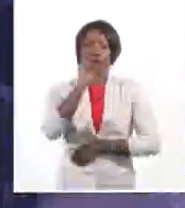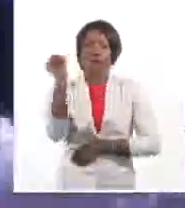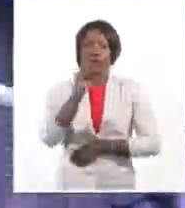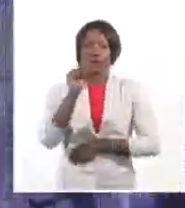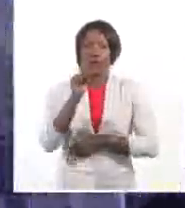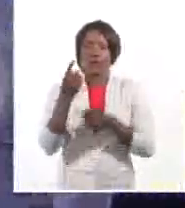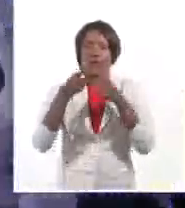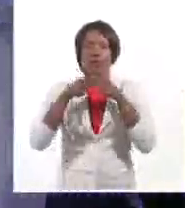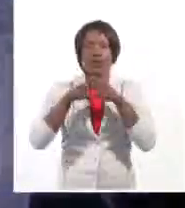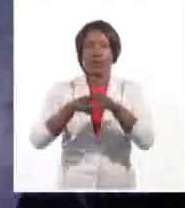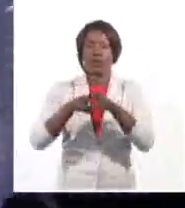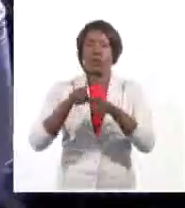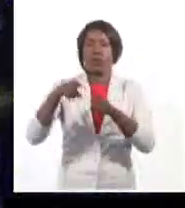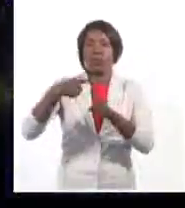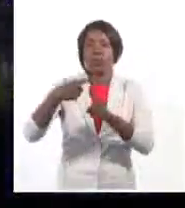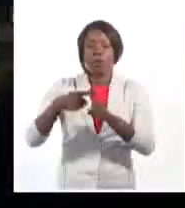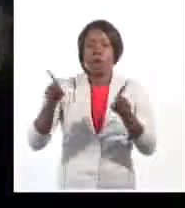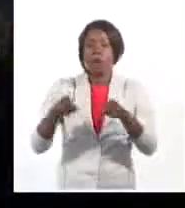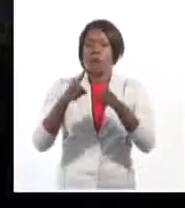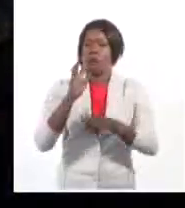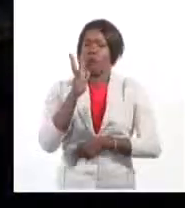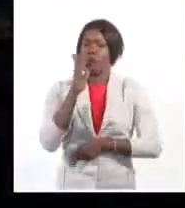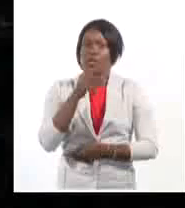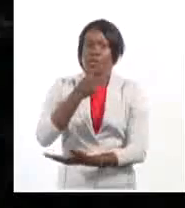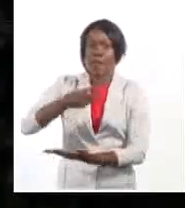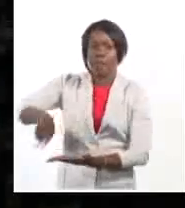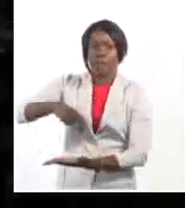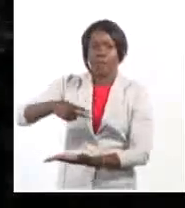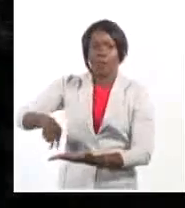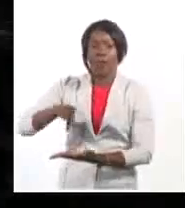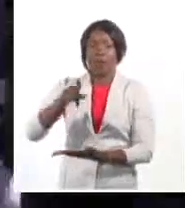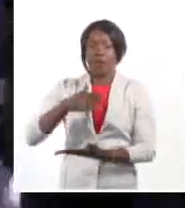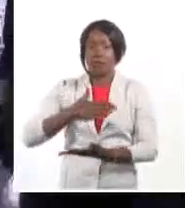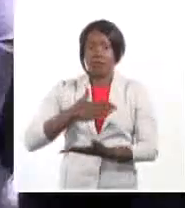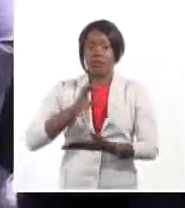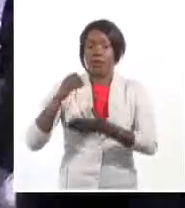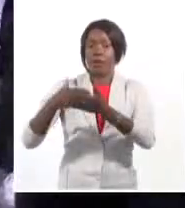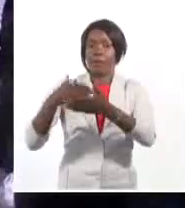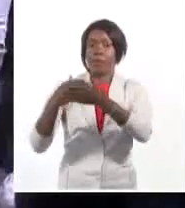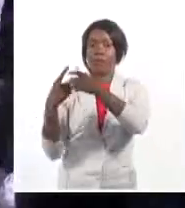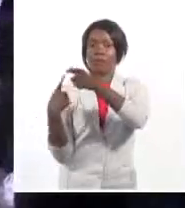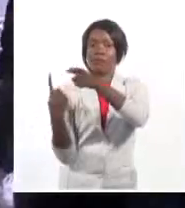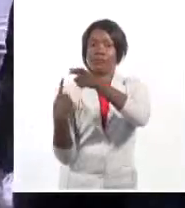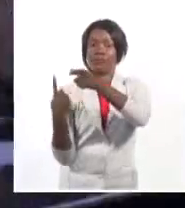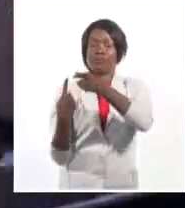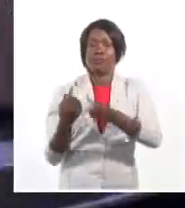reciente, Bailando Sin Parar, la mayoría bajo el sello Biz Music.